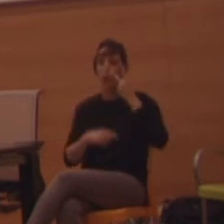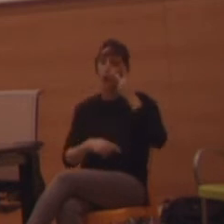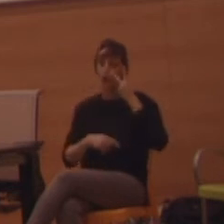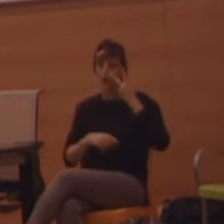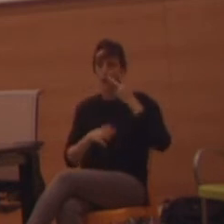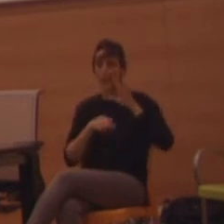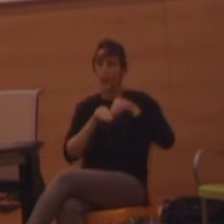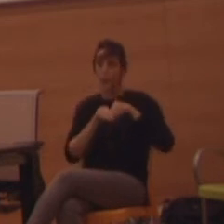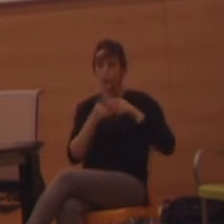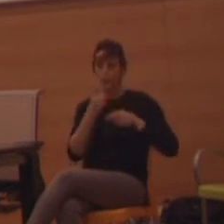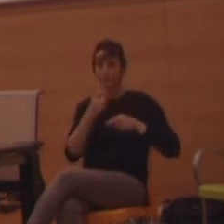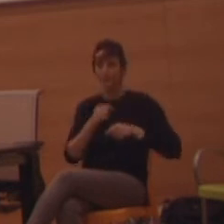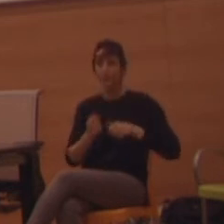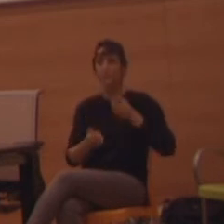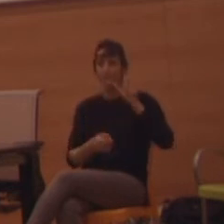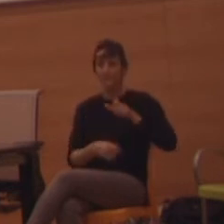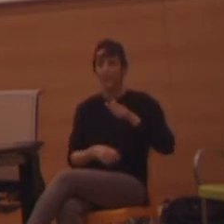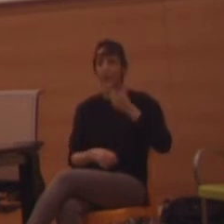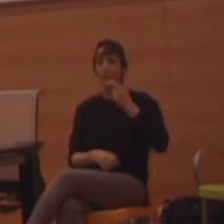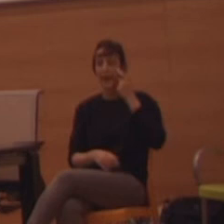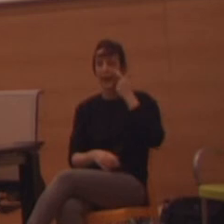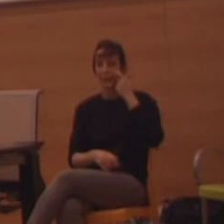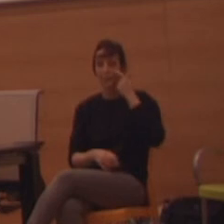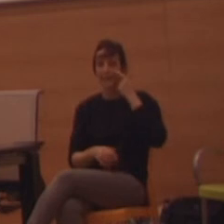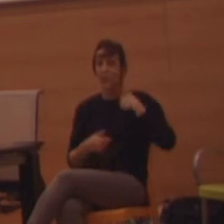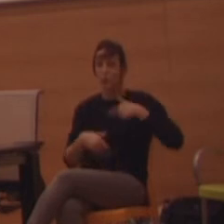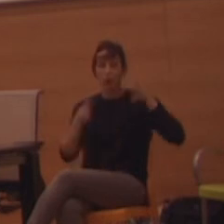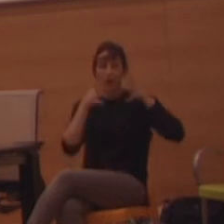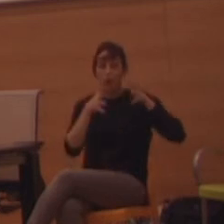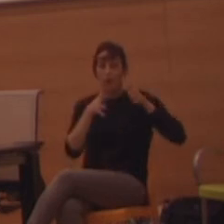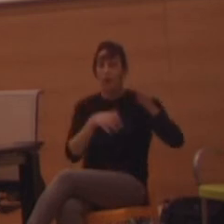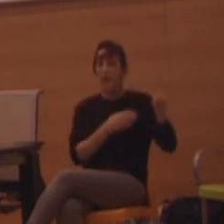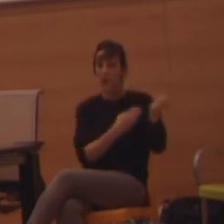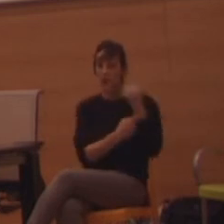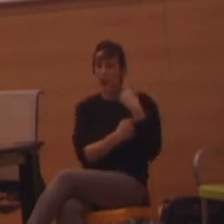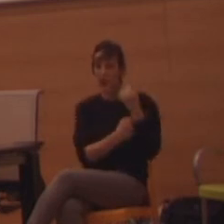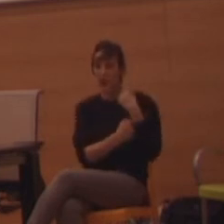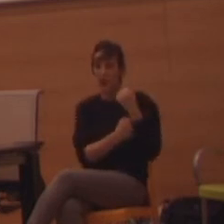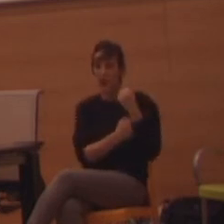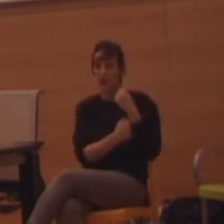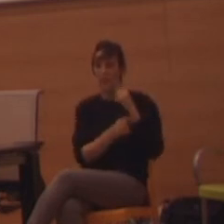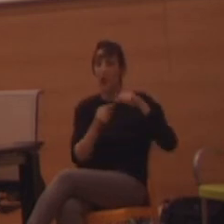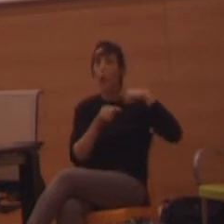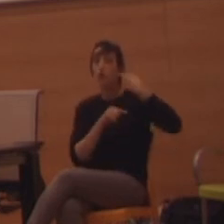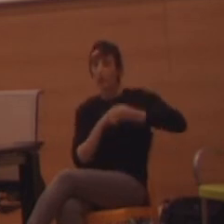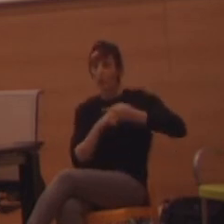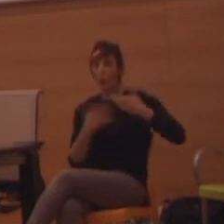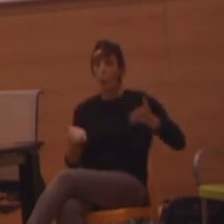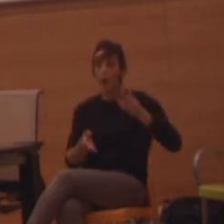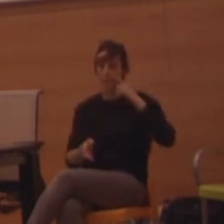veáis el hecho de no hacer caso a las recomendaciones que se le manifiesta al paciente, las consecuencias que puede